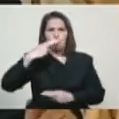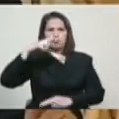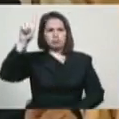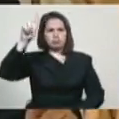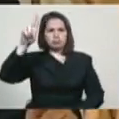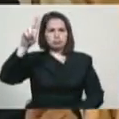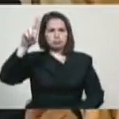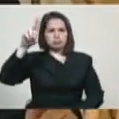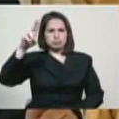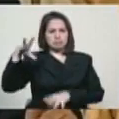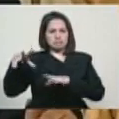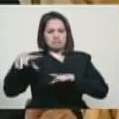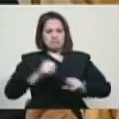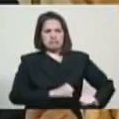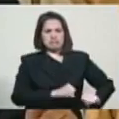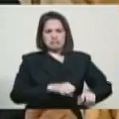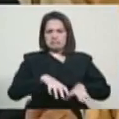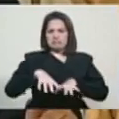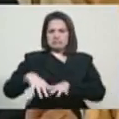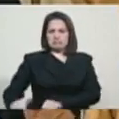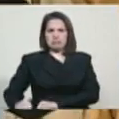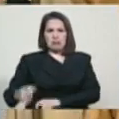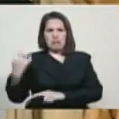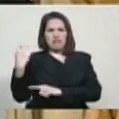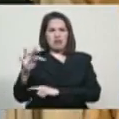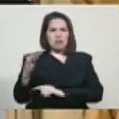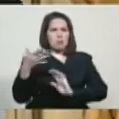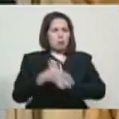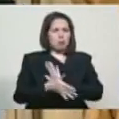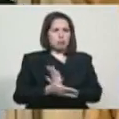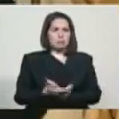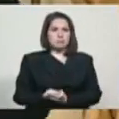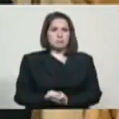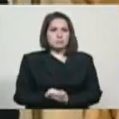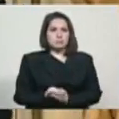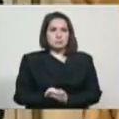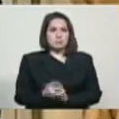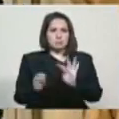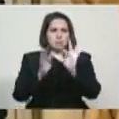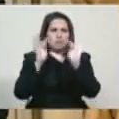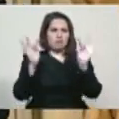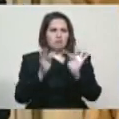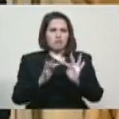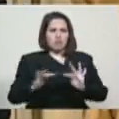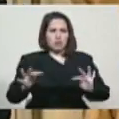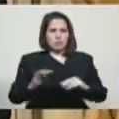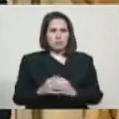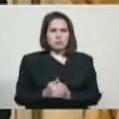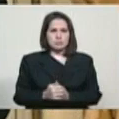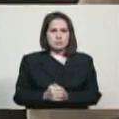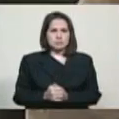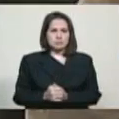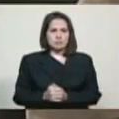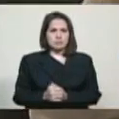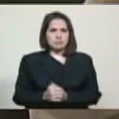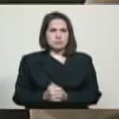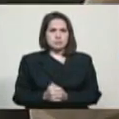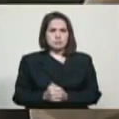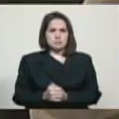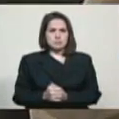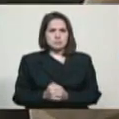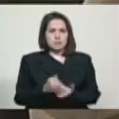del fascismo y del franquismo, como fenómeno de respuesta a las